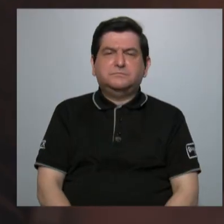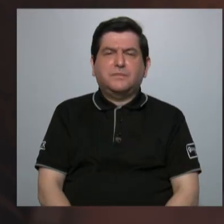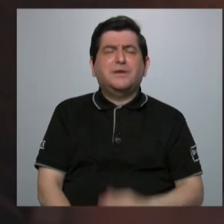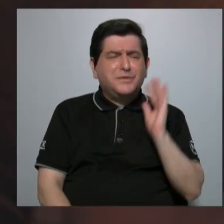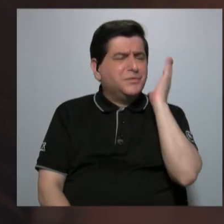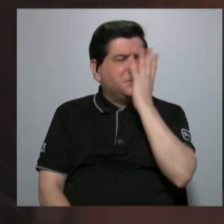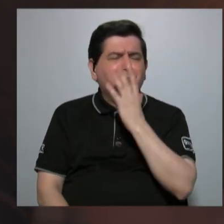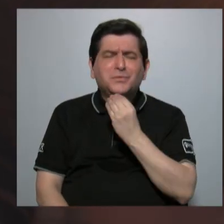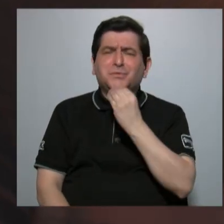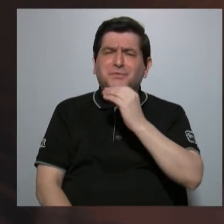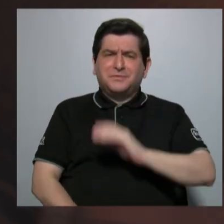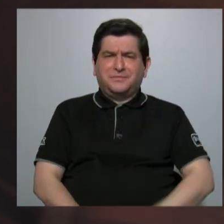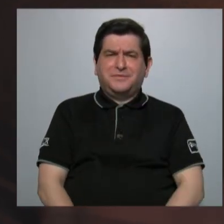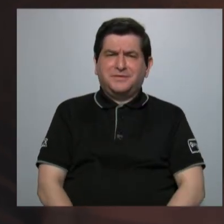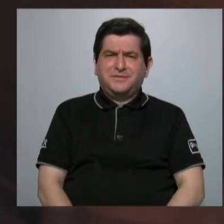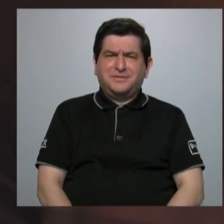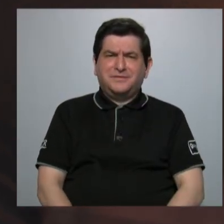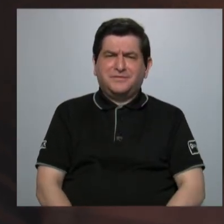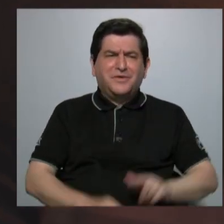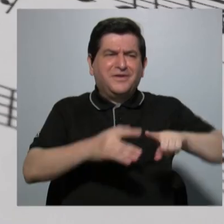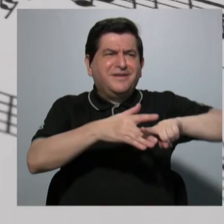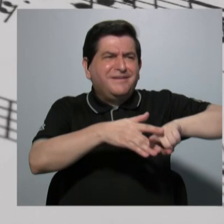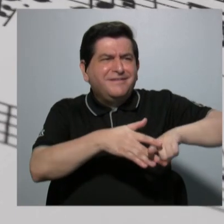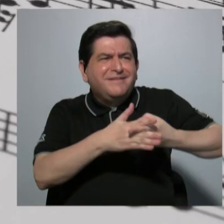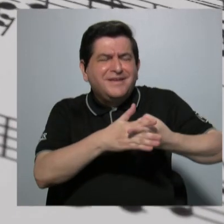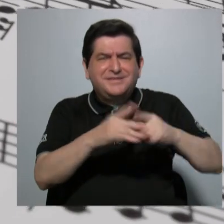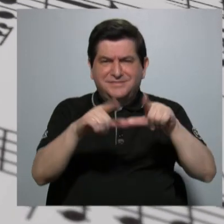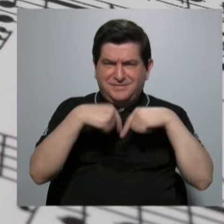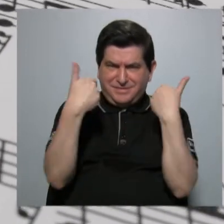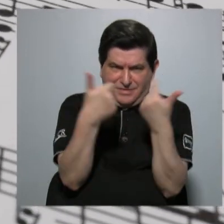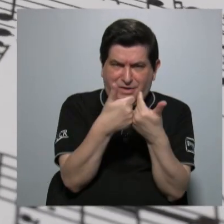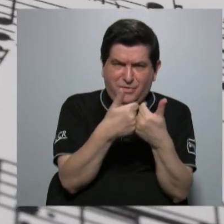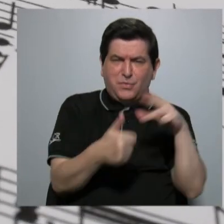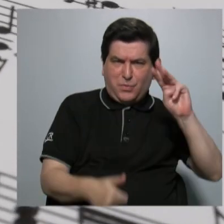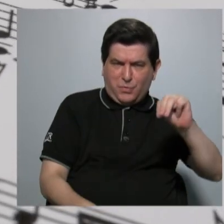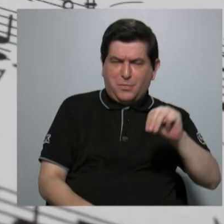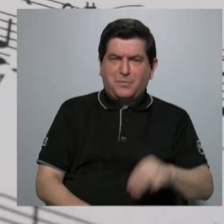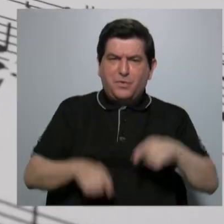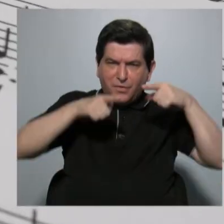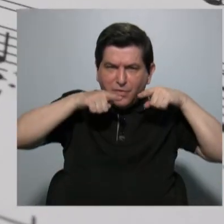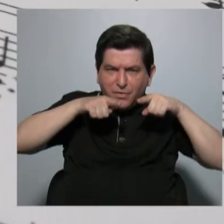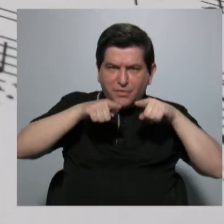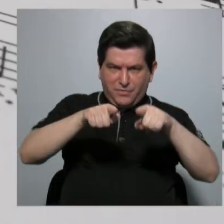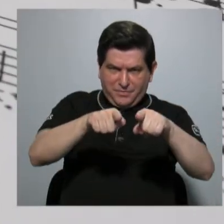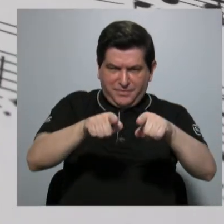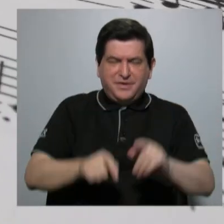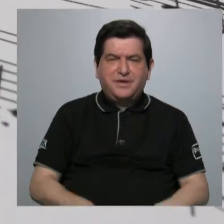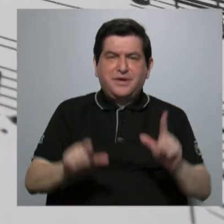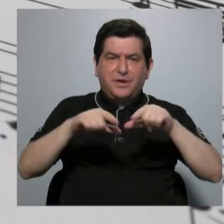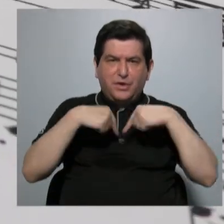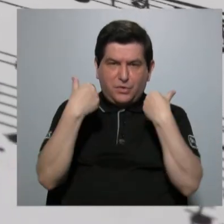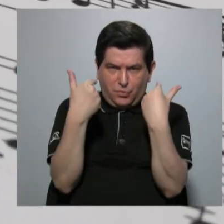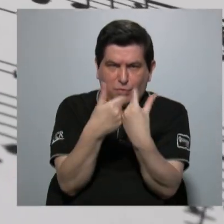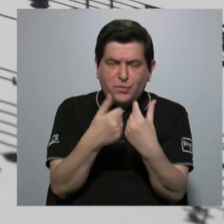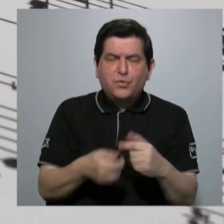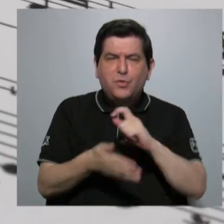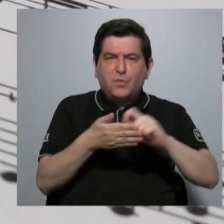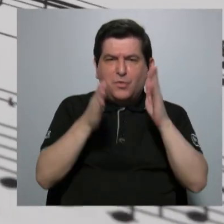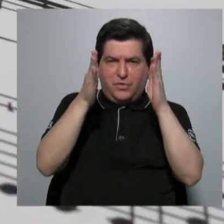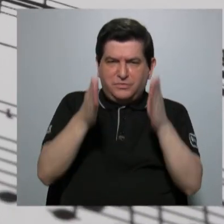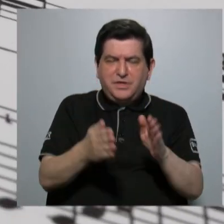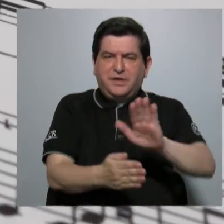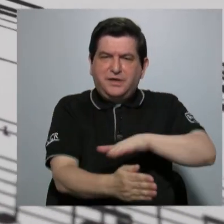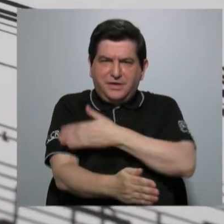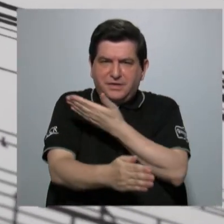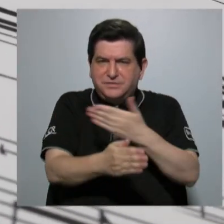muy lindo porque nace el quinteto y a la par todo este grupo de compositores